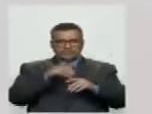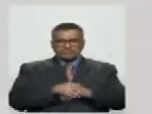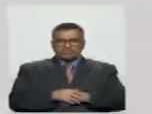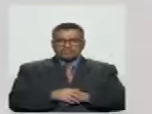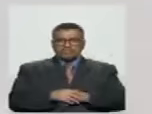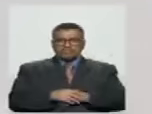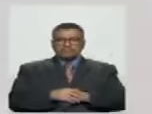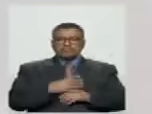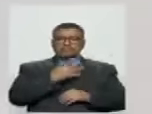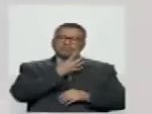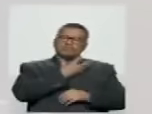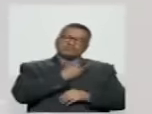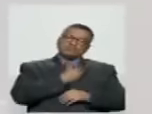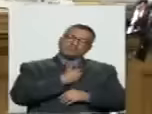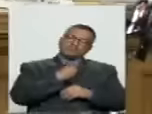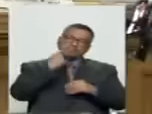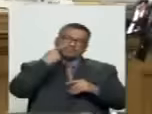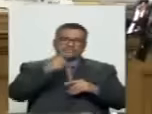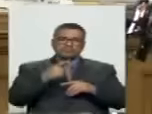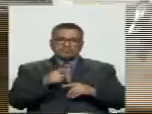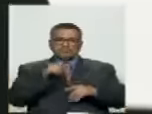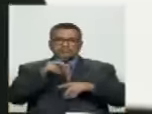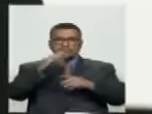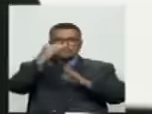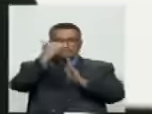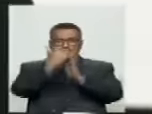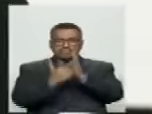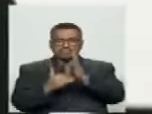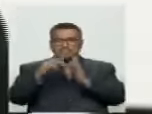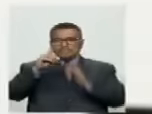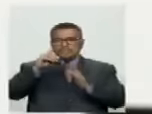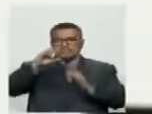Le va a dar sueño porque cae la dopamina.